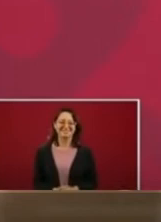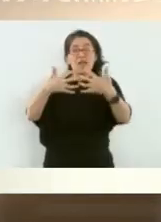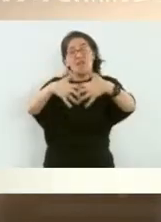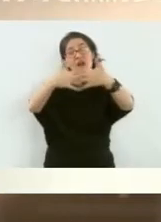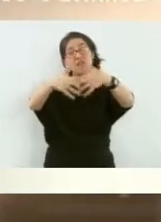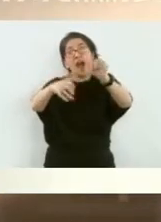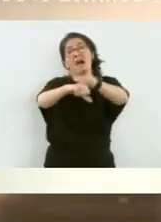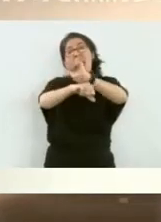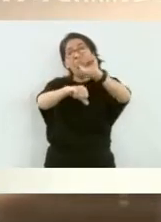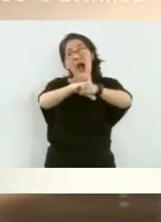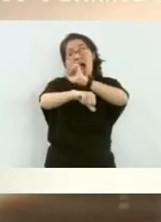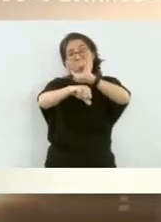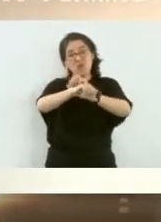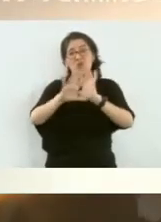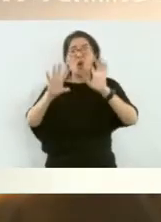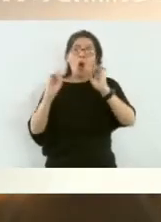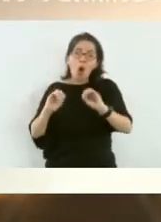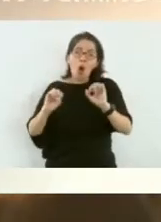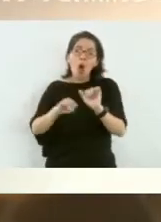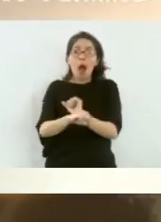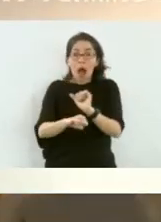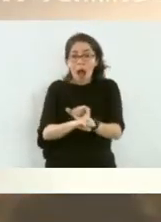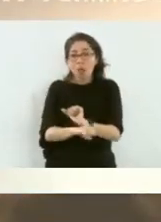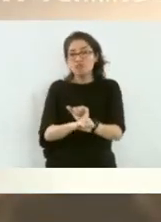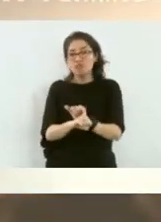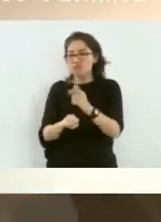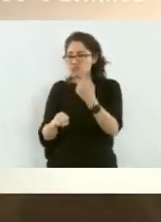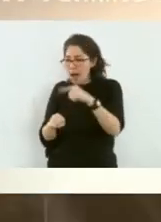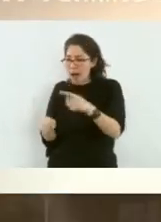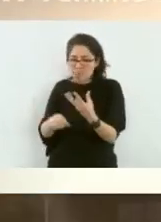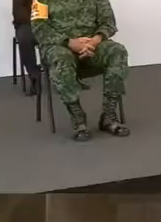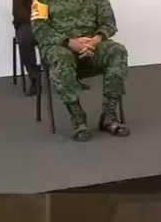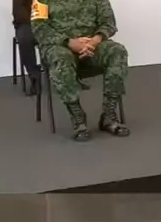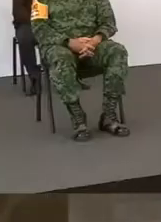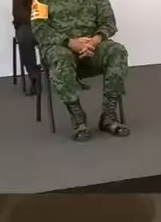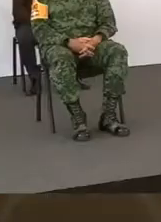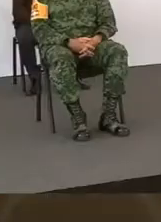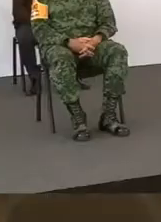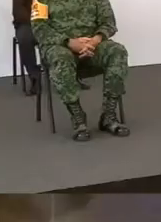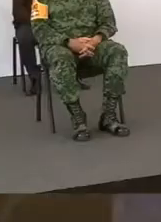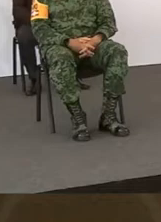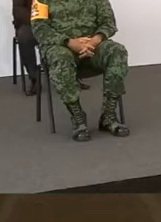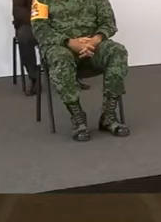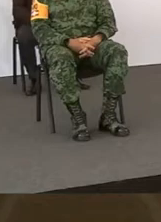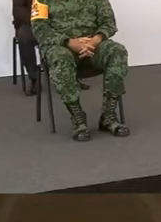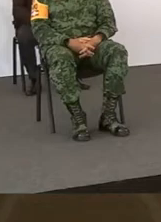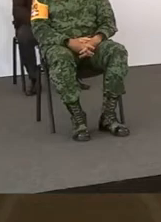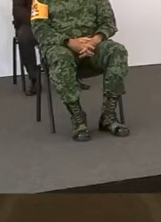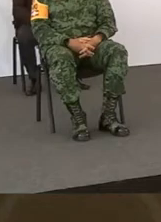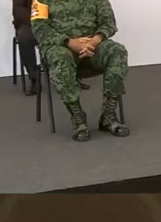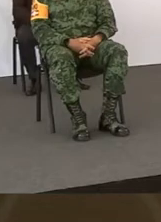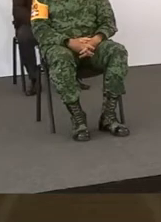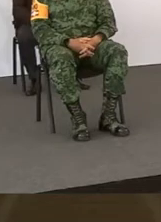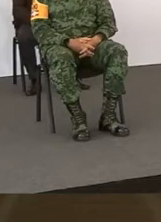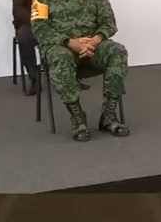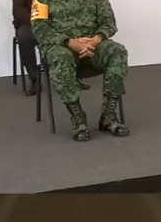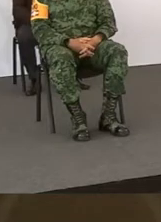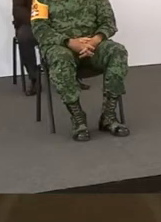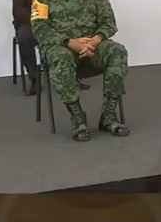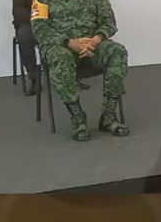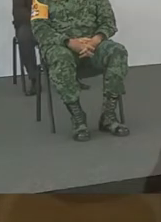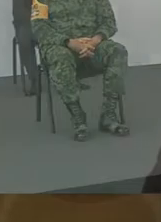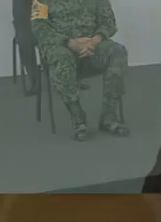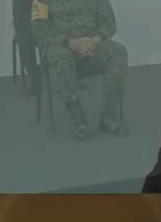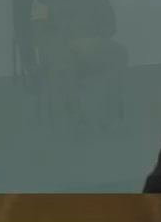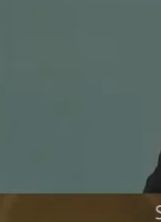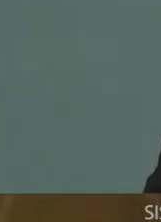así. No obstante, tiene especial preocupación las personas con las que convivió, pues el domingo 24 de enero asistió sin mascarilla a